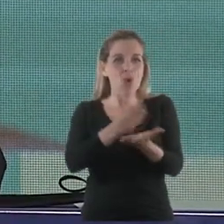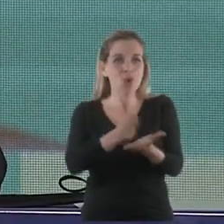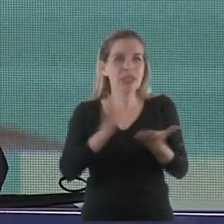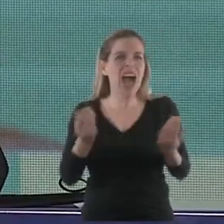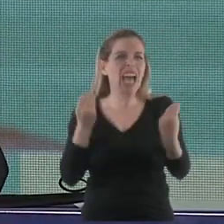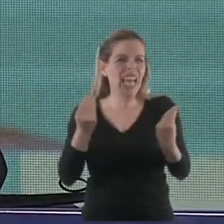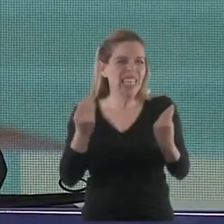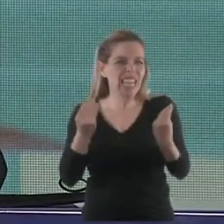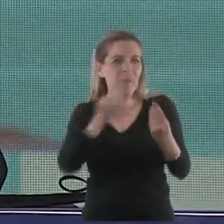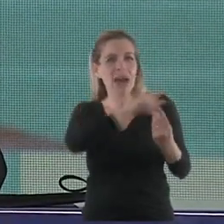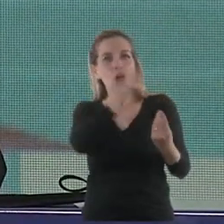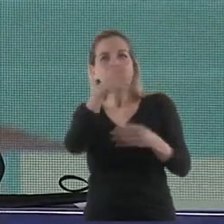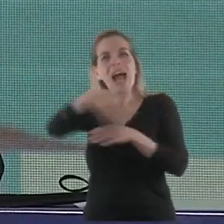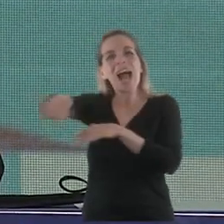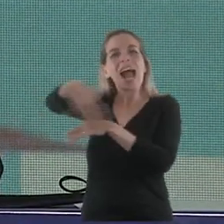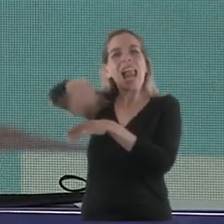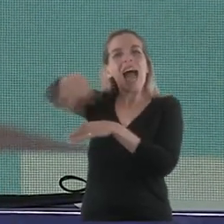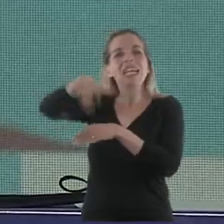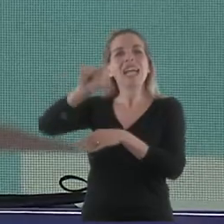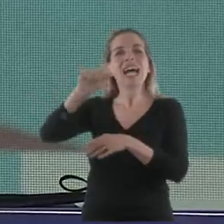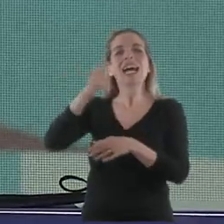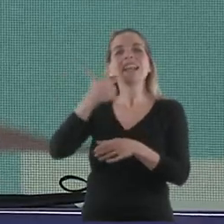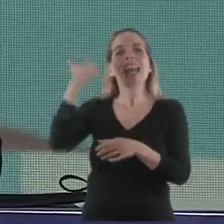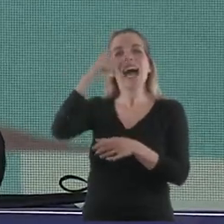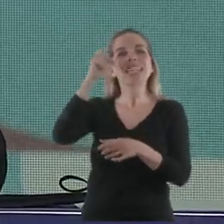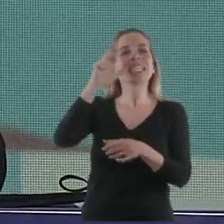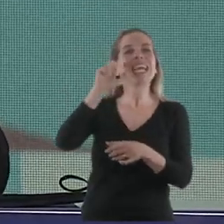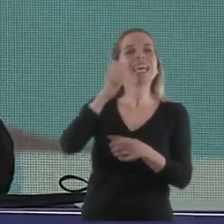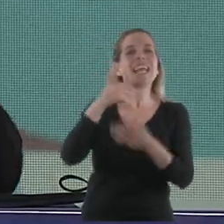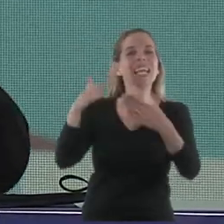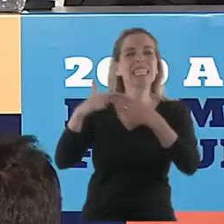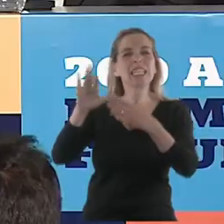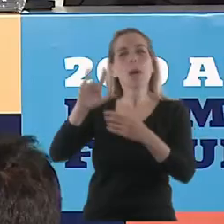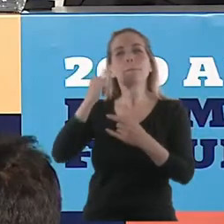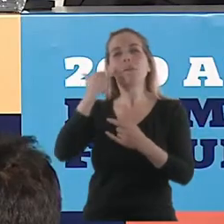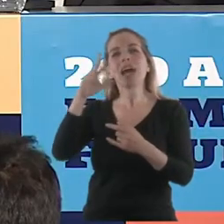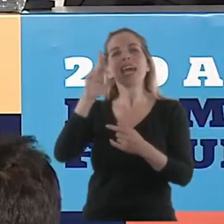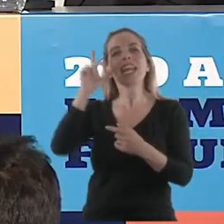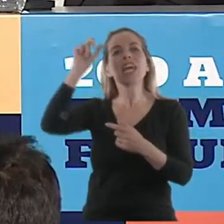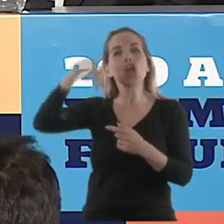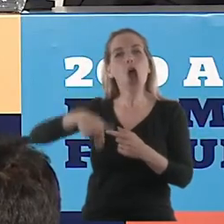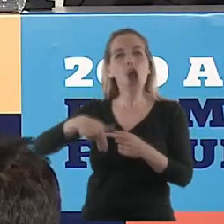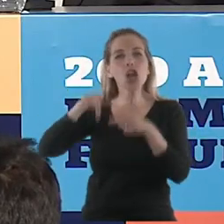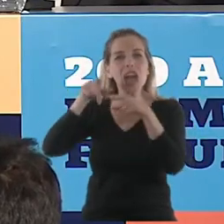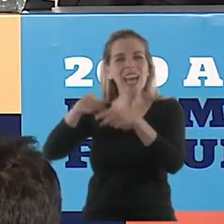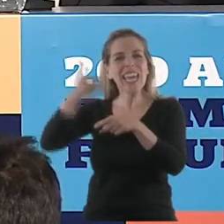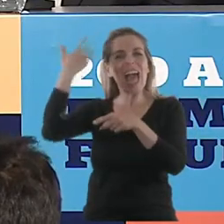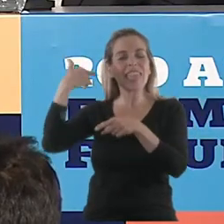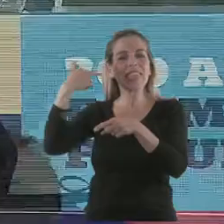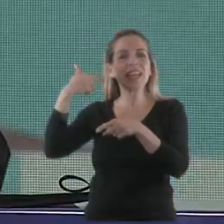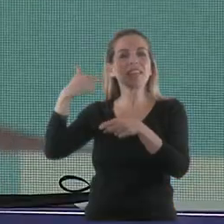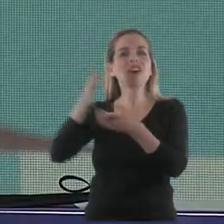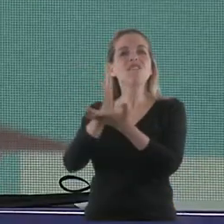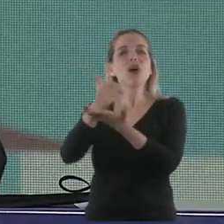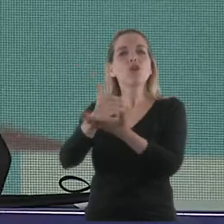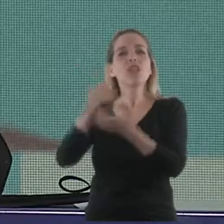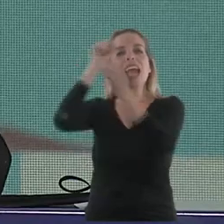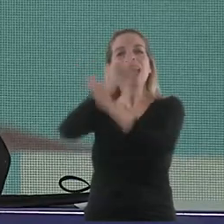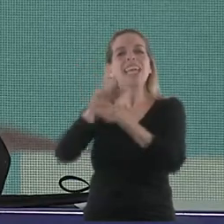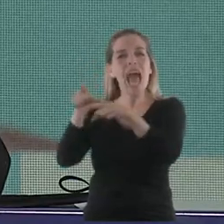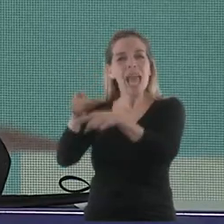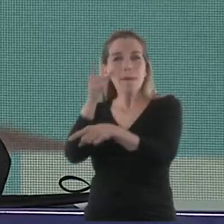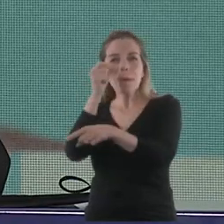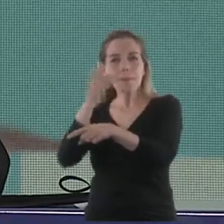estaba en Las Heras y Pueyrredón, donde estaba ahí la Facultad de Ingeniería. Allí estudió mi padre, allí mi padre se graduó